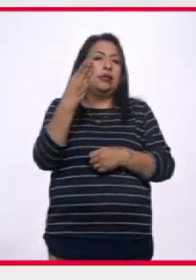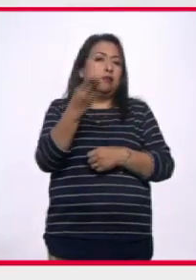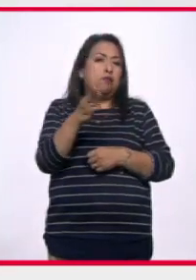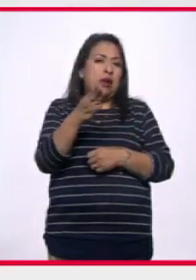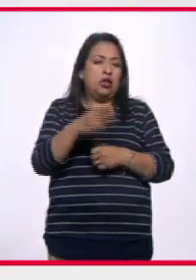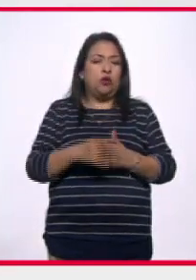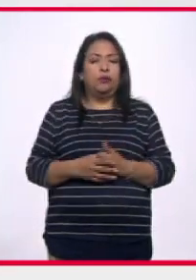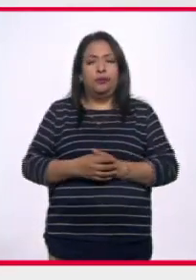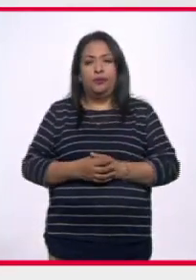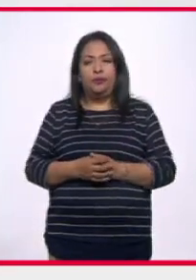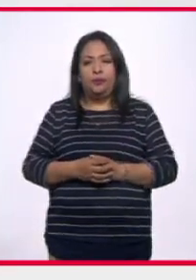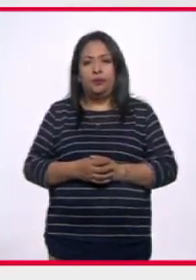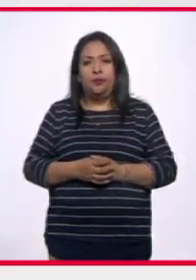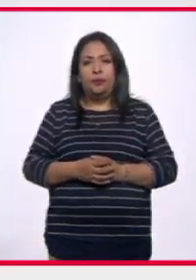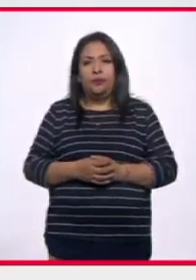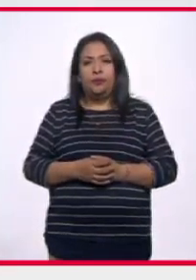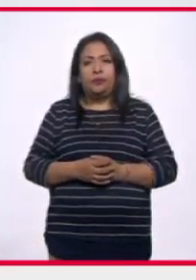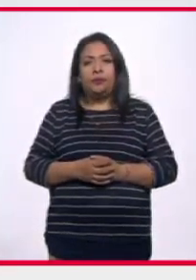mayo